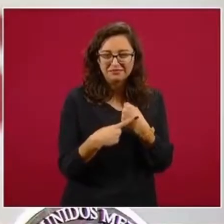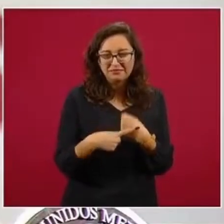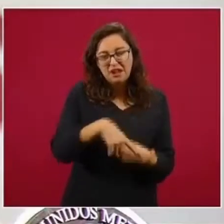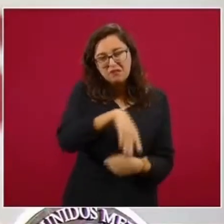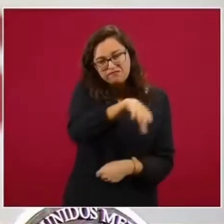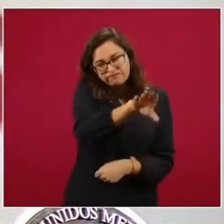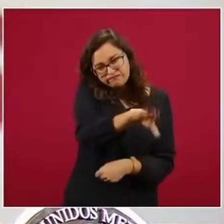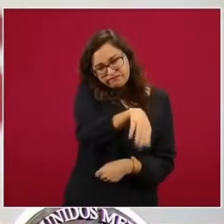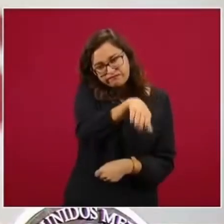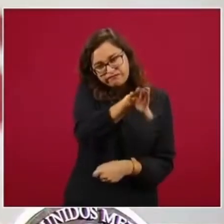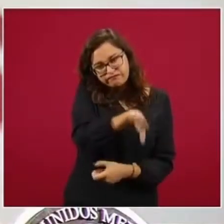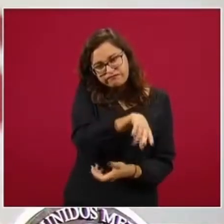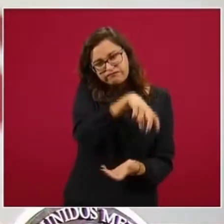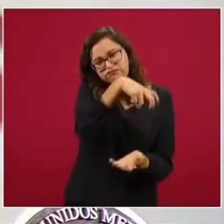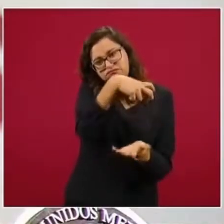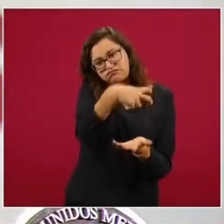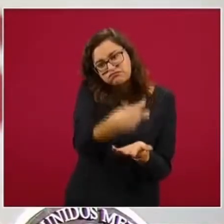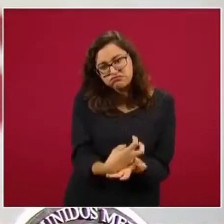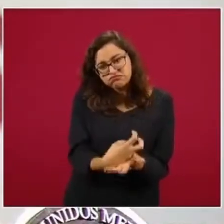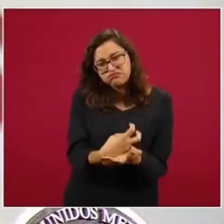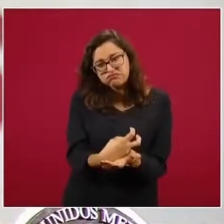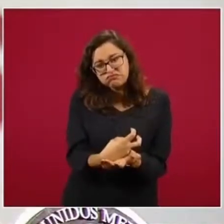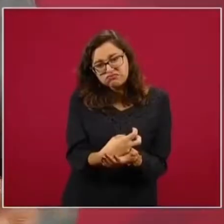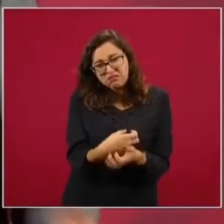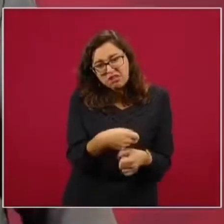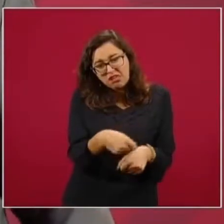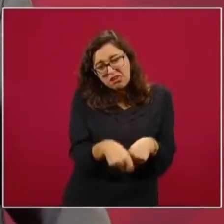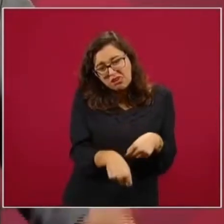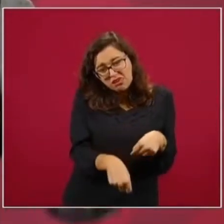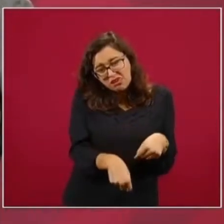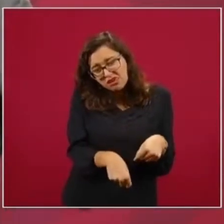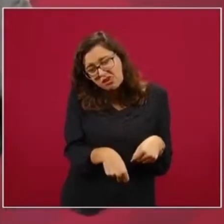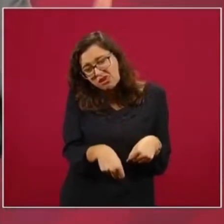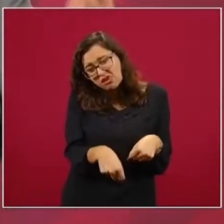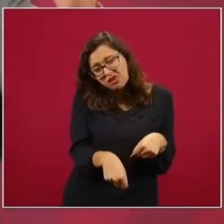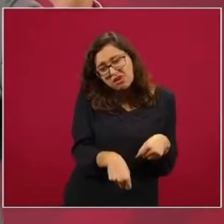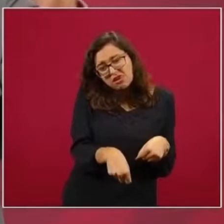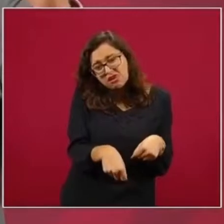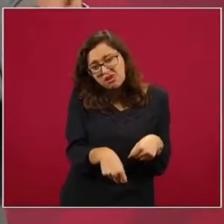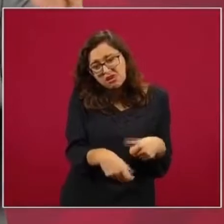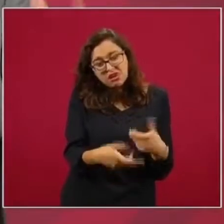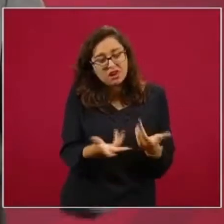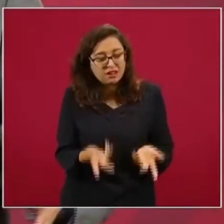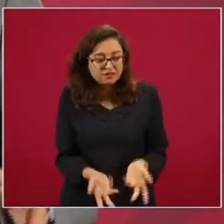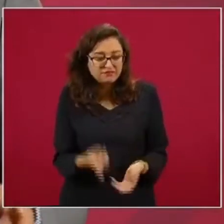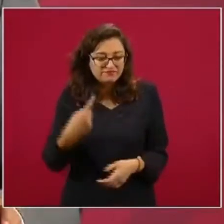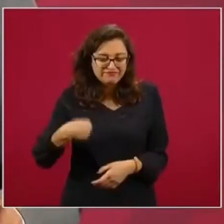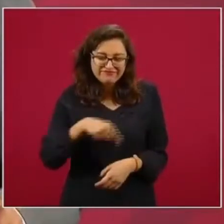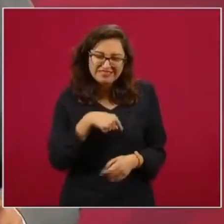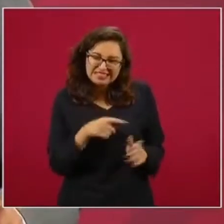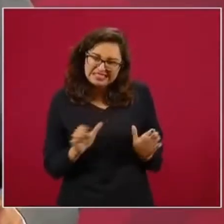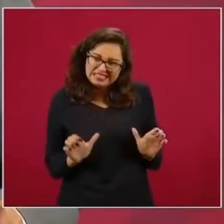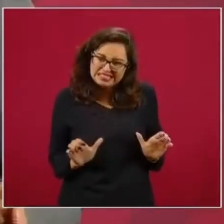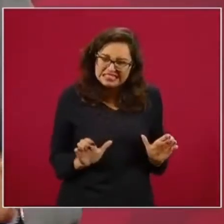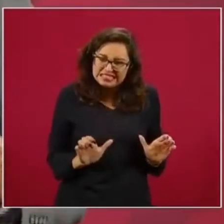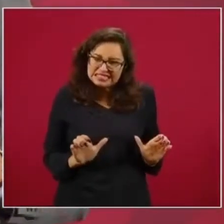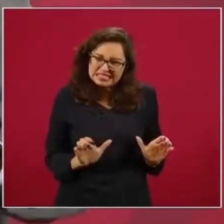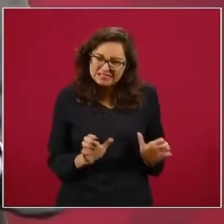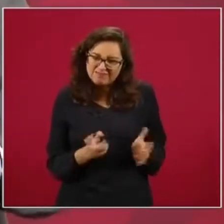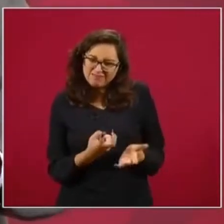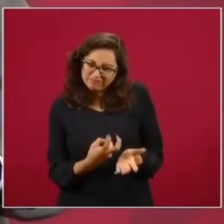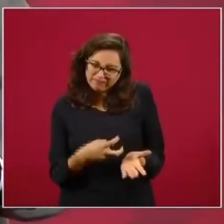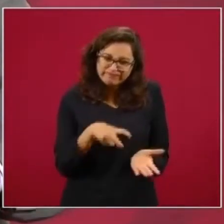reumático y mañoso lo que nos entregaron. Estamos ahí levantándolo y empujándolo para que camine.